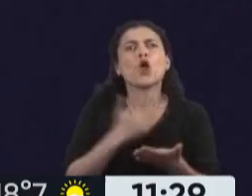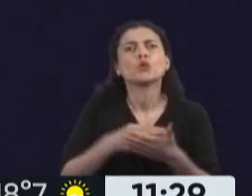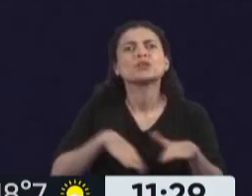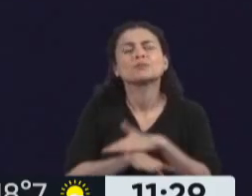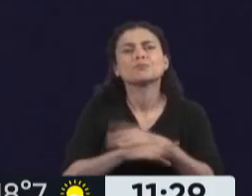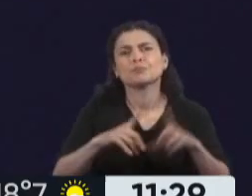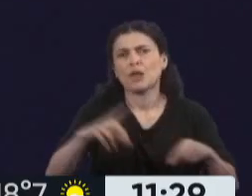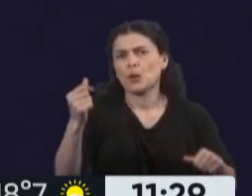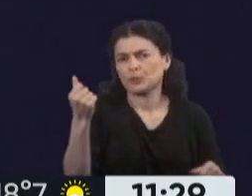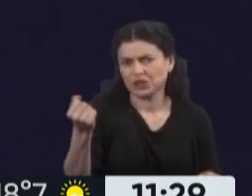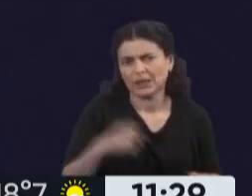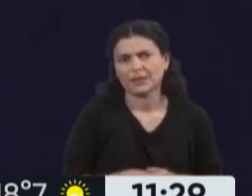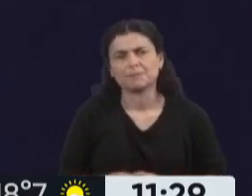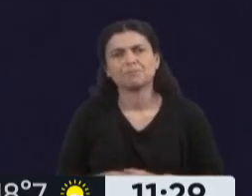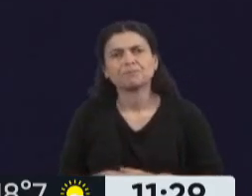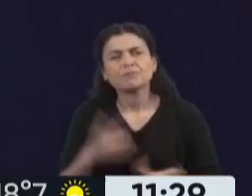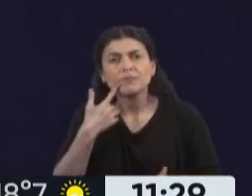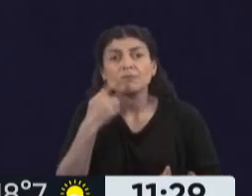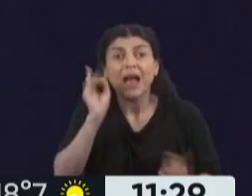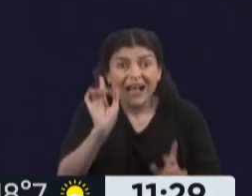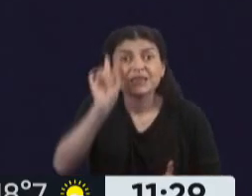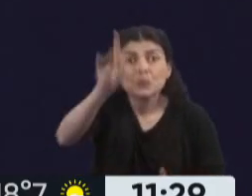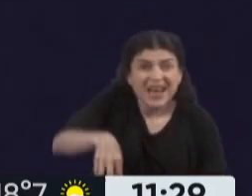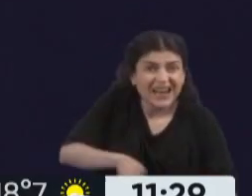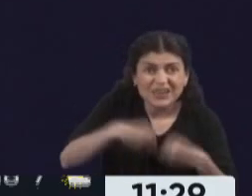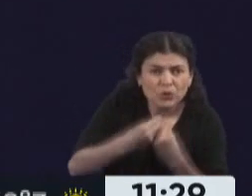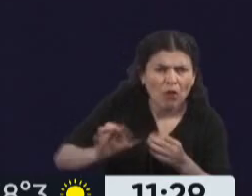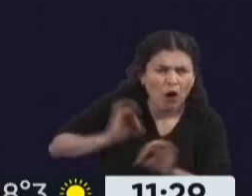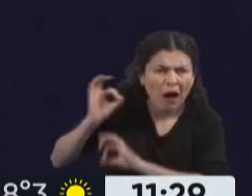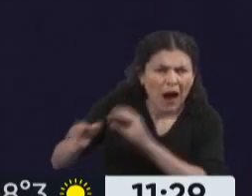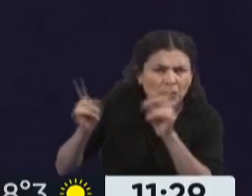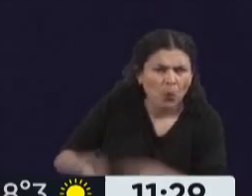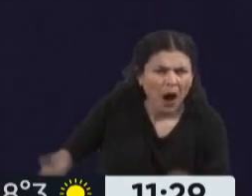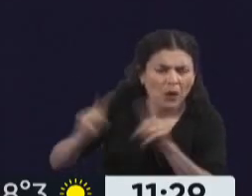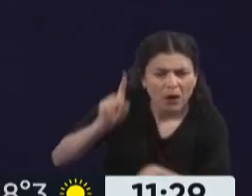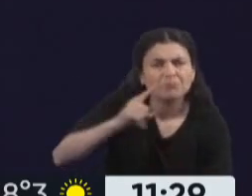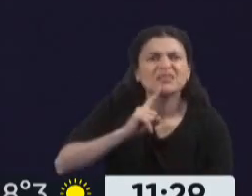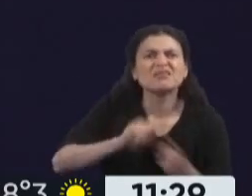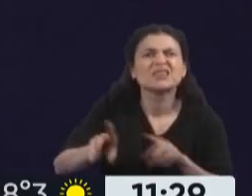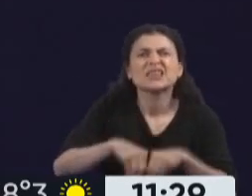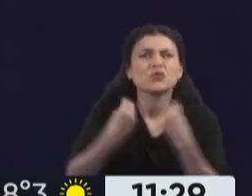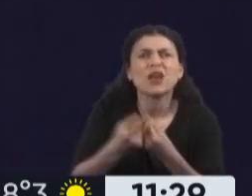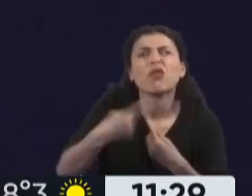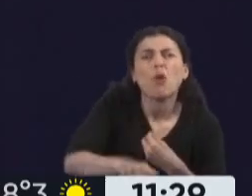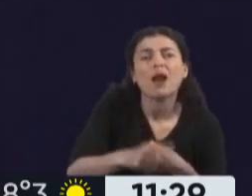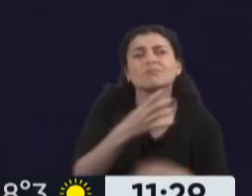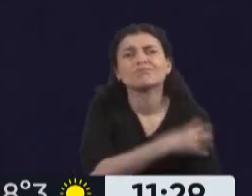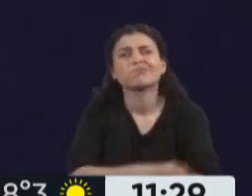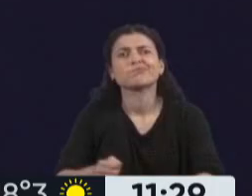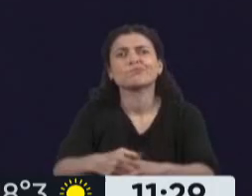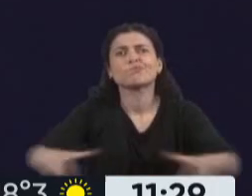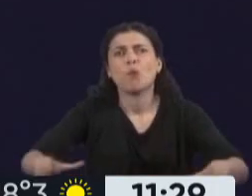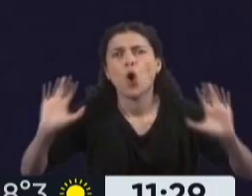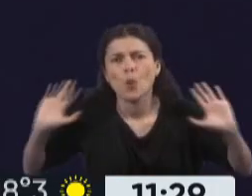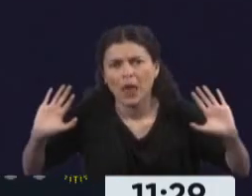eso disparado la pobreza y, bueno, la falta de inversión y todo lo que ya conocemos. Así que